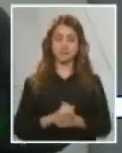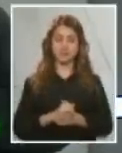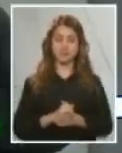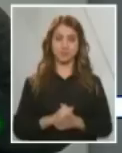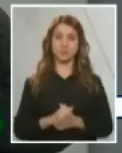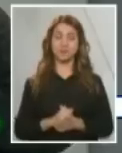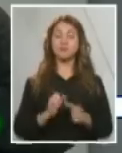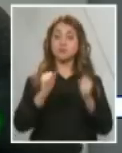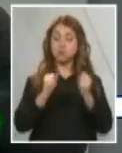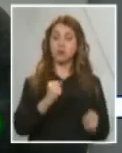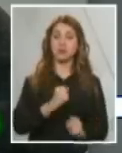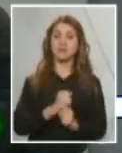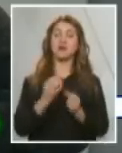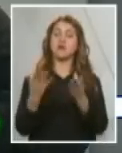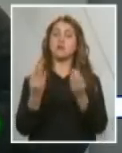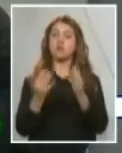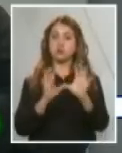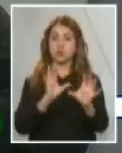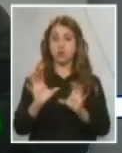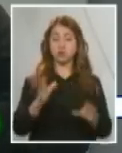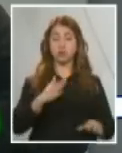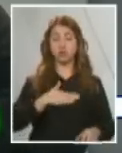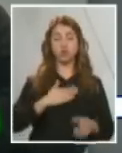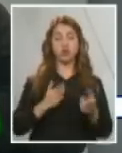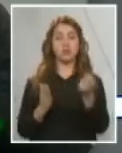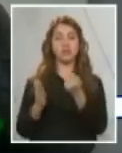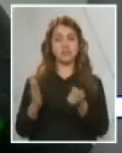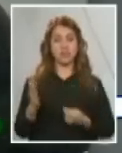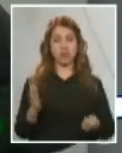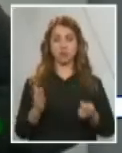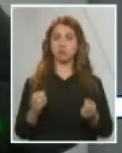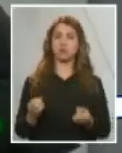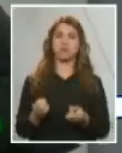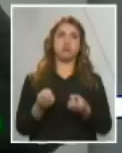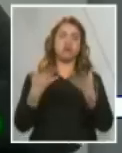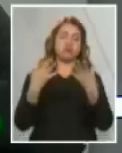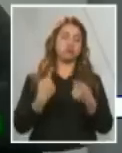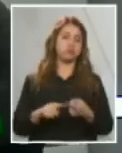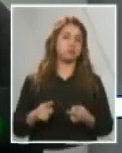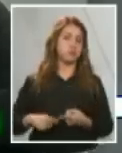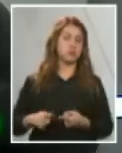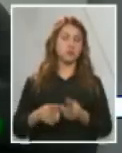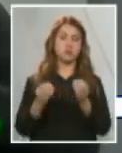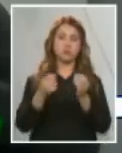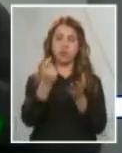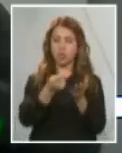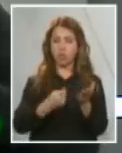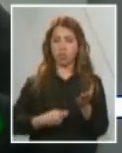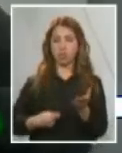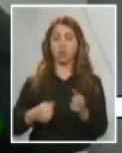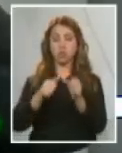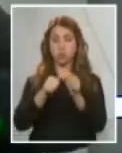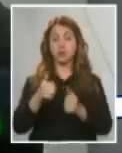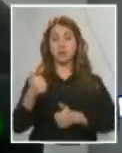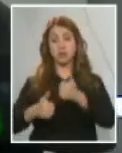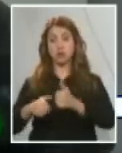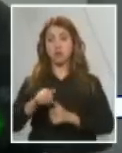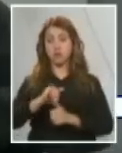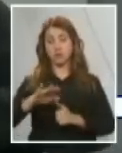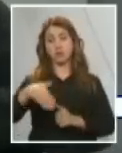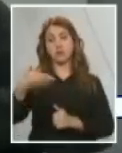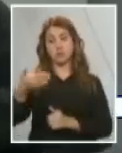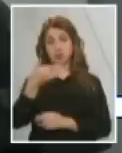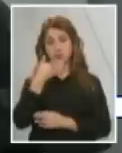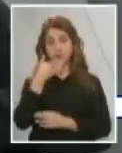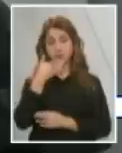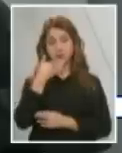a ver, se pueden trabajar en muchas cosas. Yo como diseñador, pucha, me han tocado diseñar N cosas durante la carrera y después de ello.